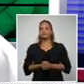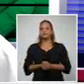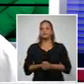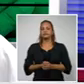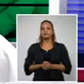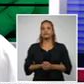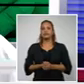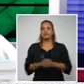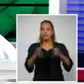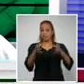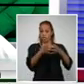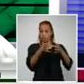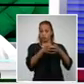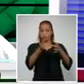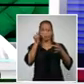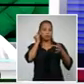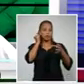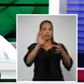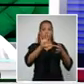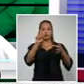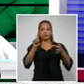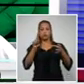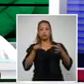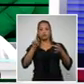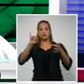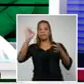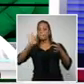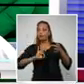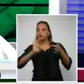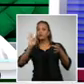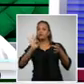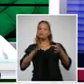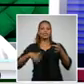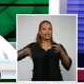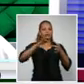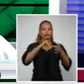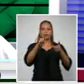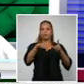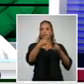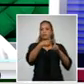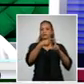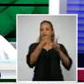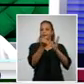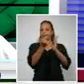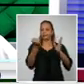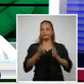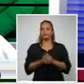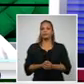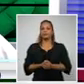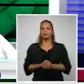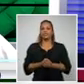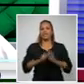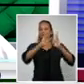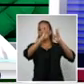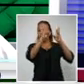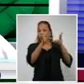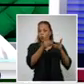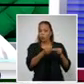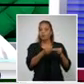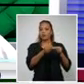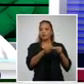el 51,6% de todos los casos diagnosticados. No obstante, en el acumulado de